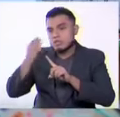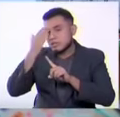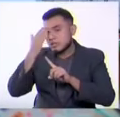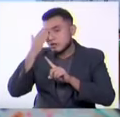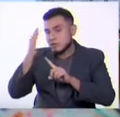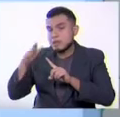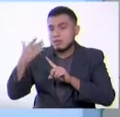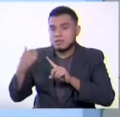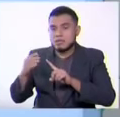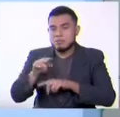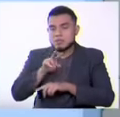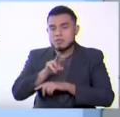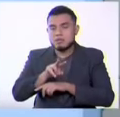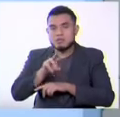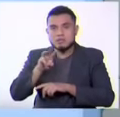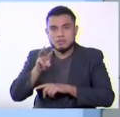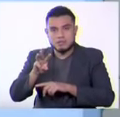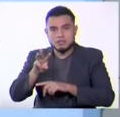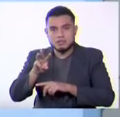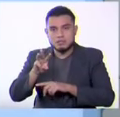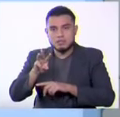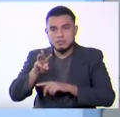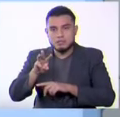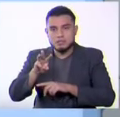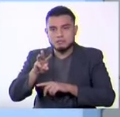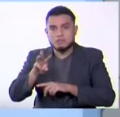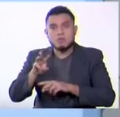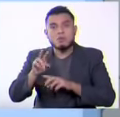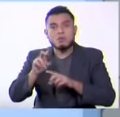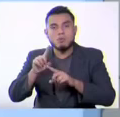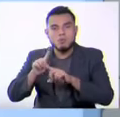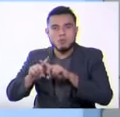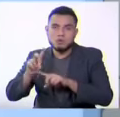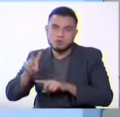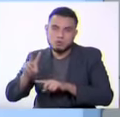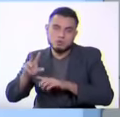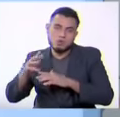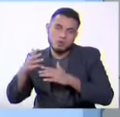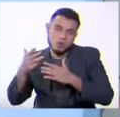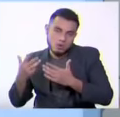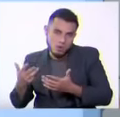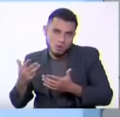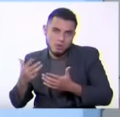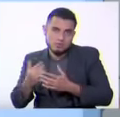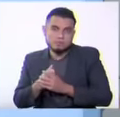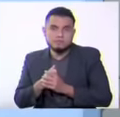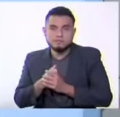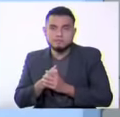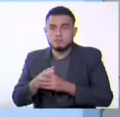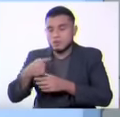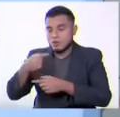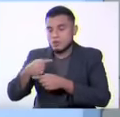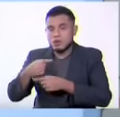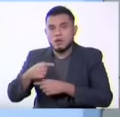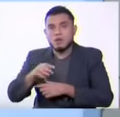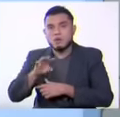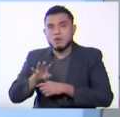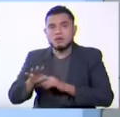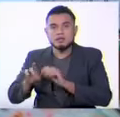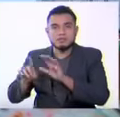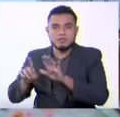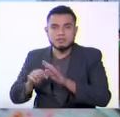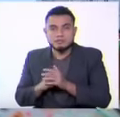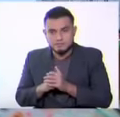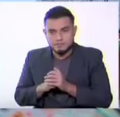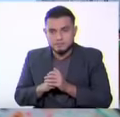que 23 pares de cromosomas por 2 o 23 cromosomas por 2 es igual a